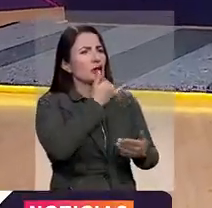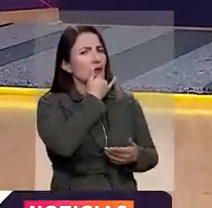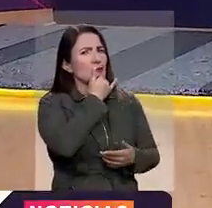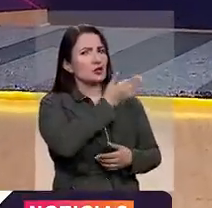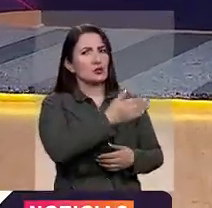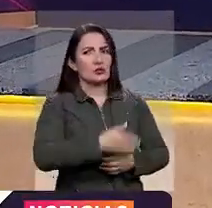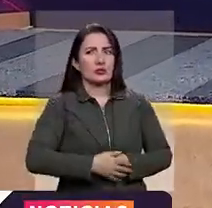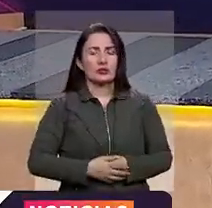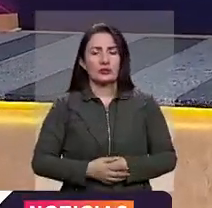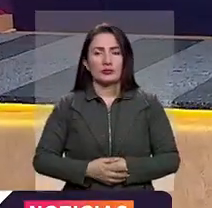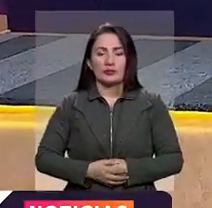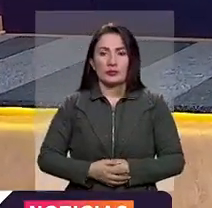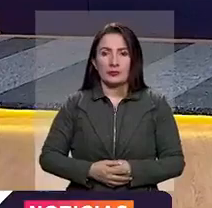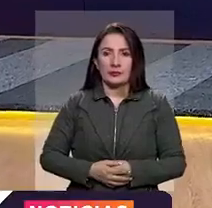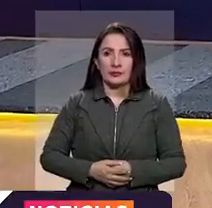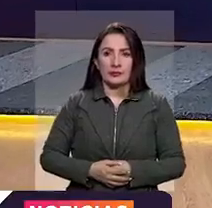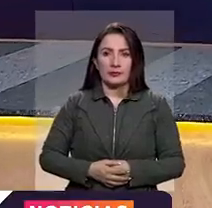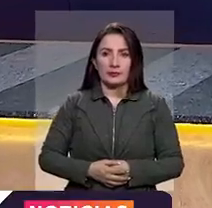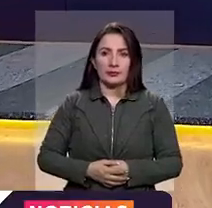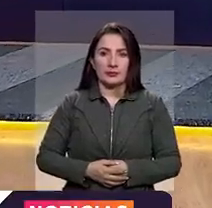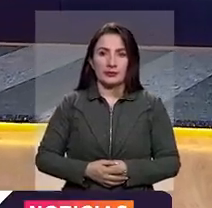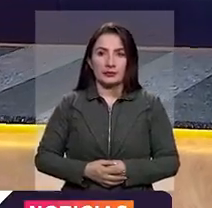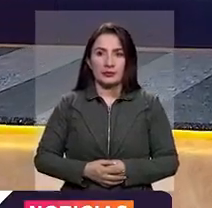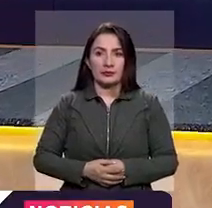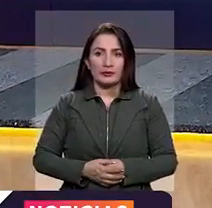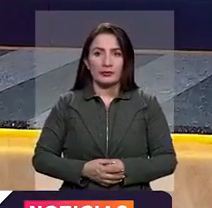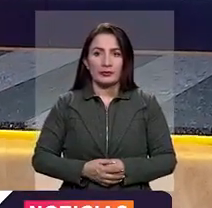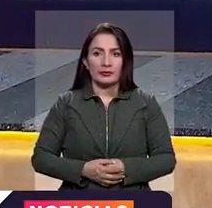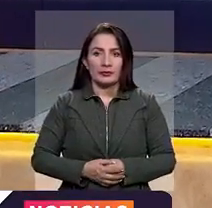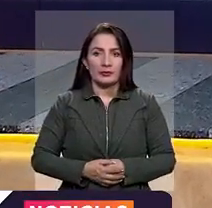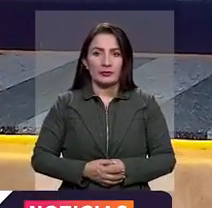estos operativos y qué dice la ciudadanía?